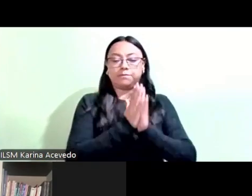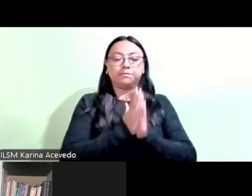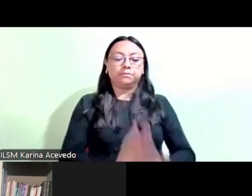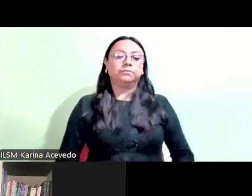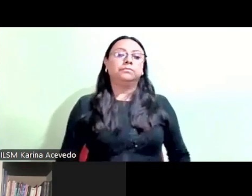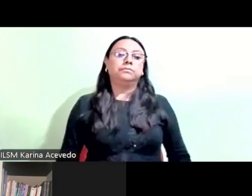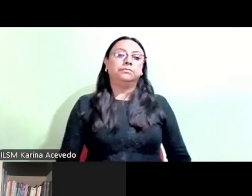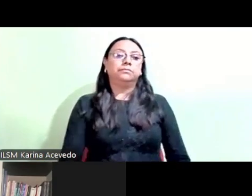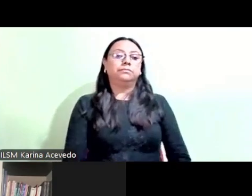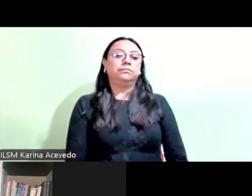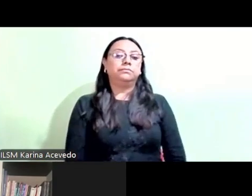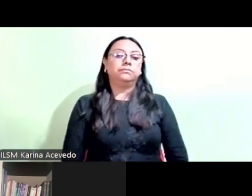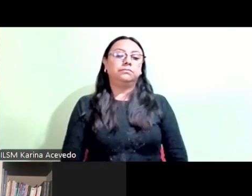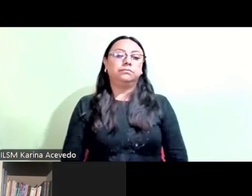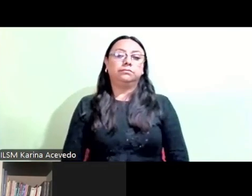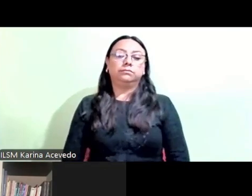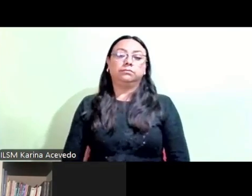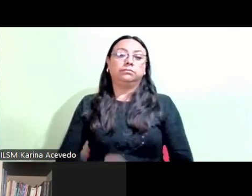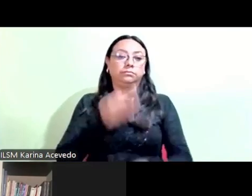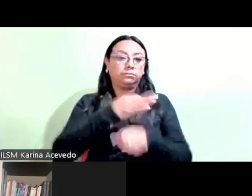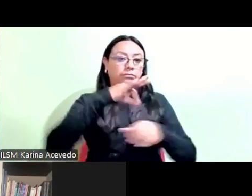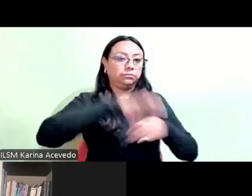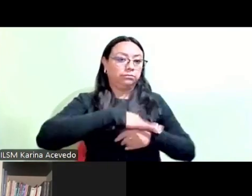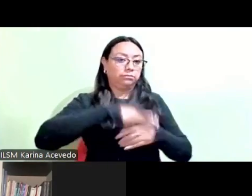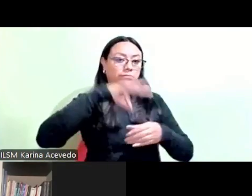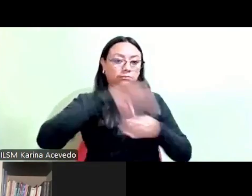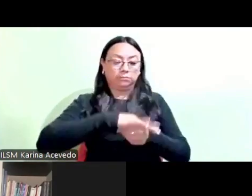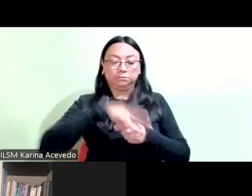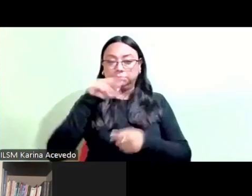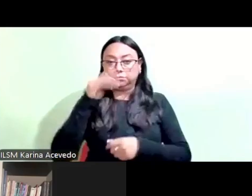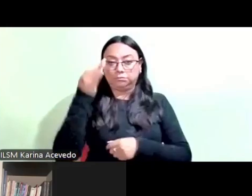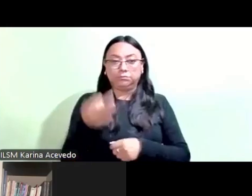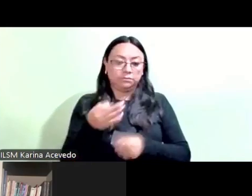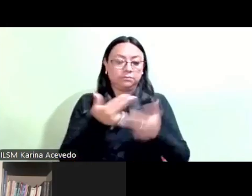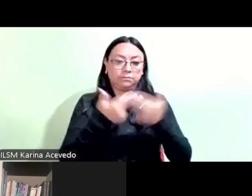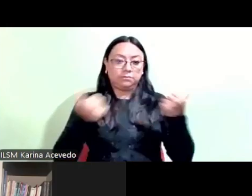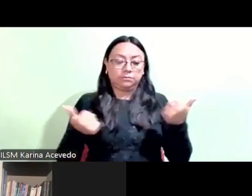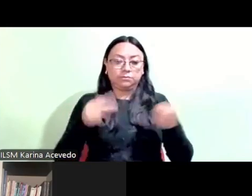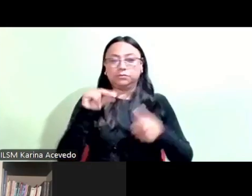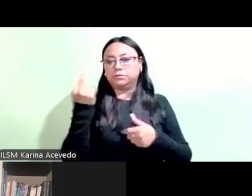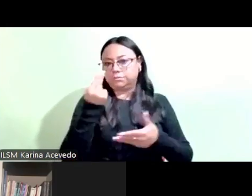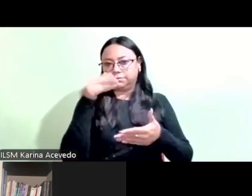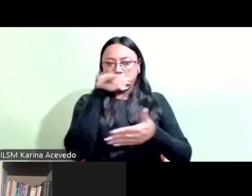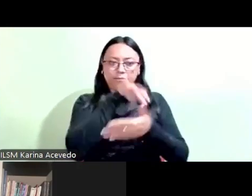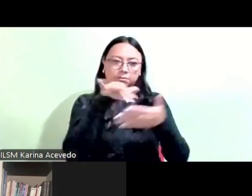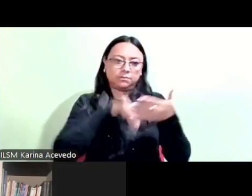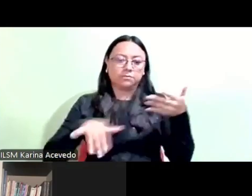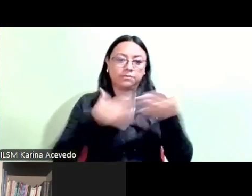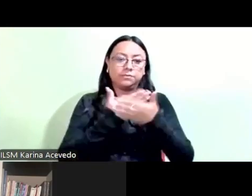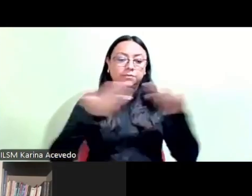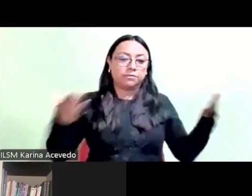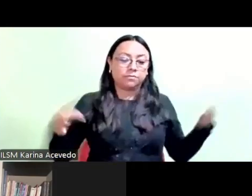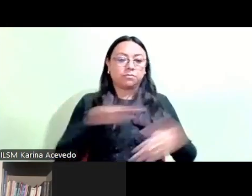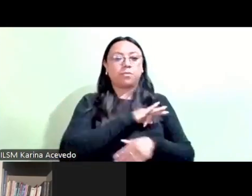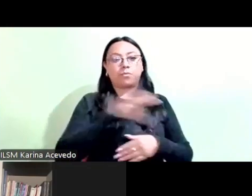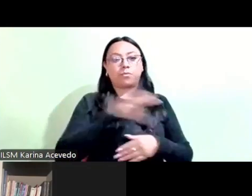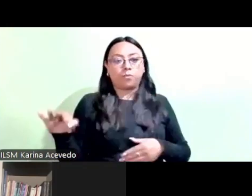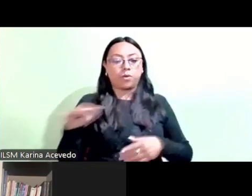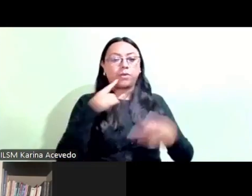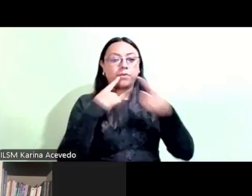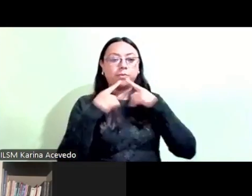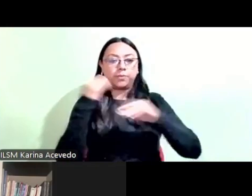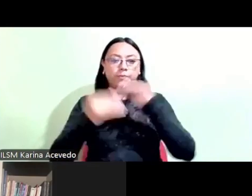No existen votos en contra, diputado presidente, se dispensa la lectura. Se abre a discusión el